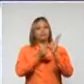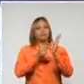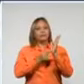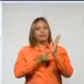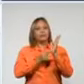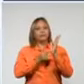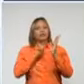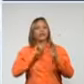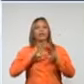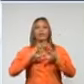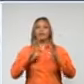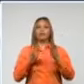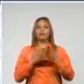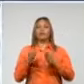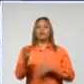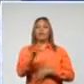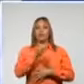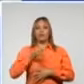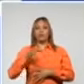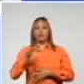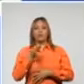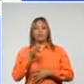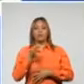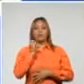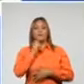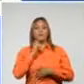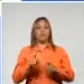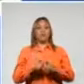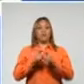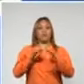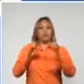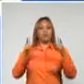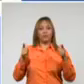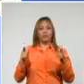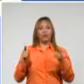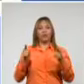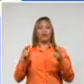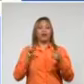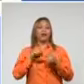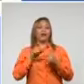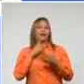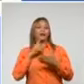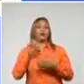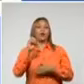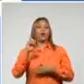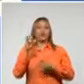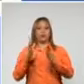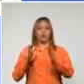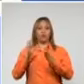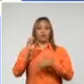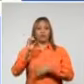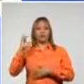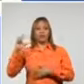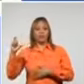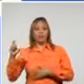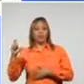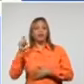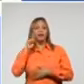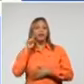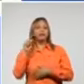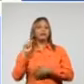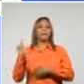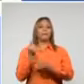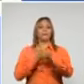de los municipios con una incidencia elevada en la región occidental, pues aparece en primer